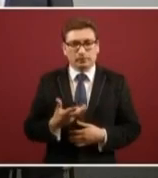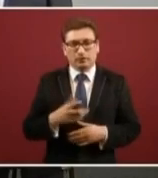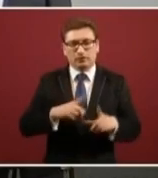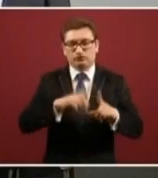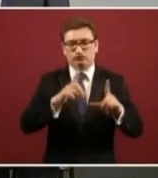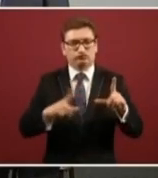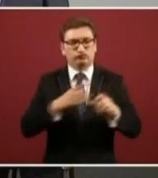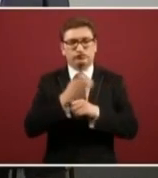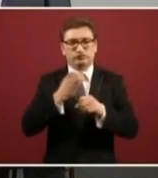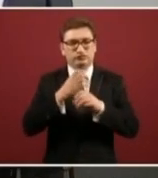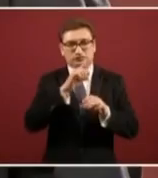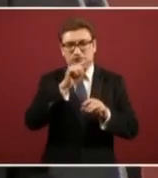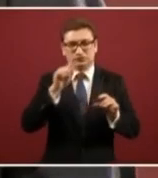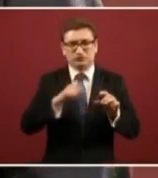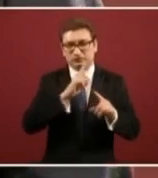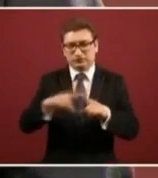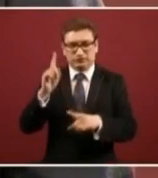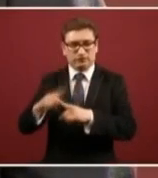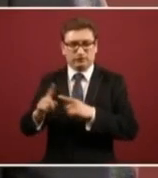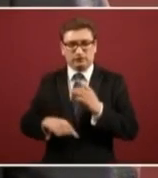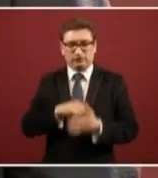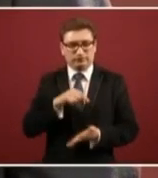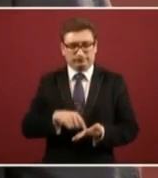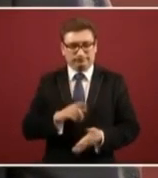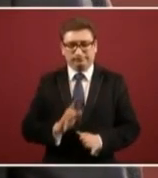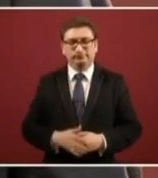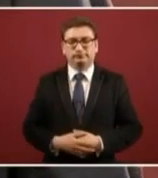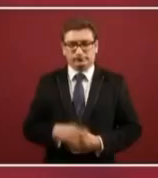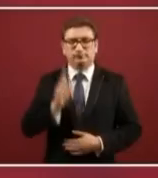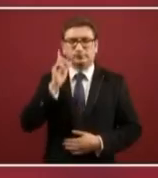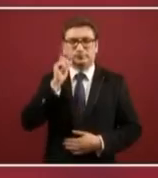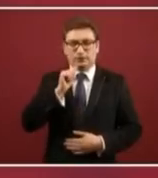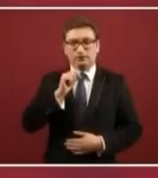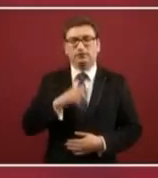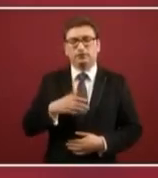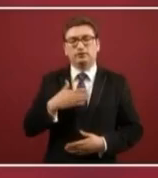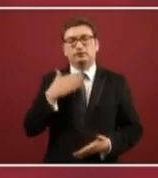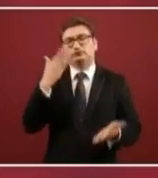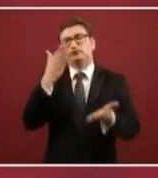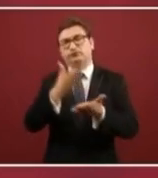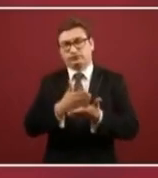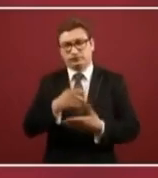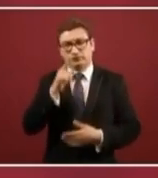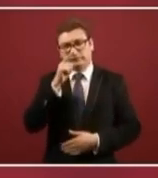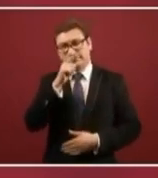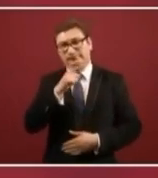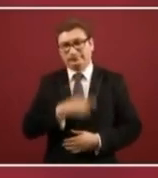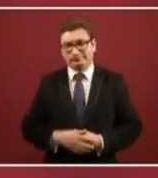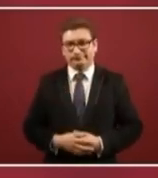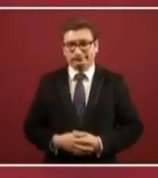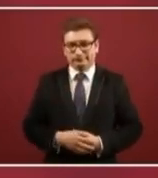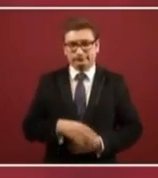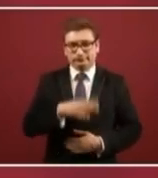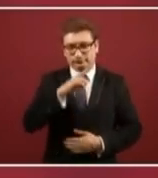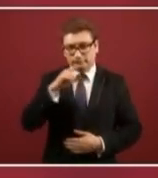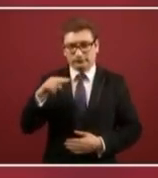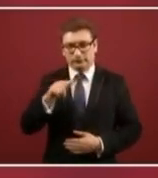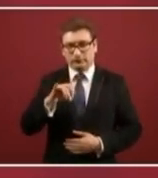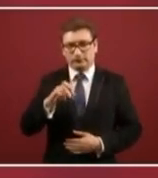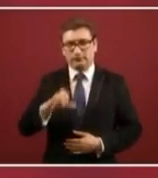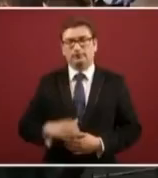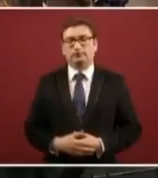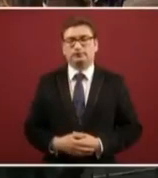distintas entidades federativas, en los distintos estados. Entonces, mañana vamos a estar en Tepic,